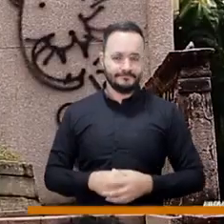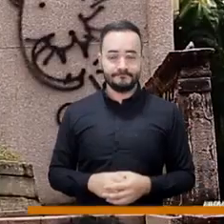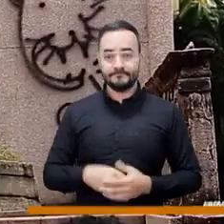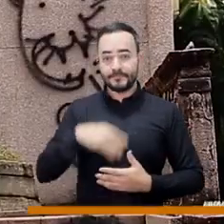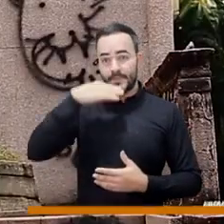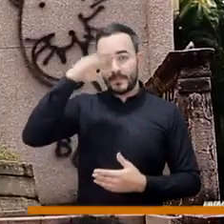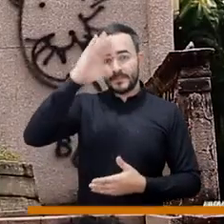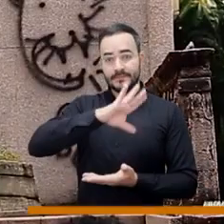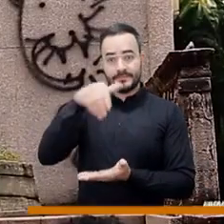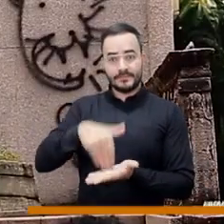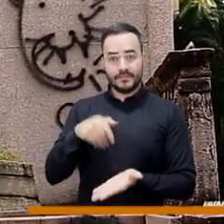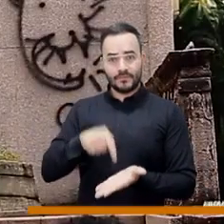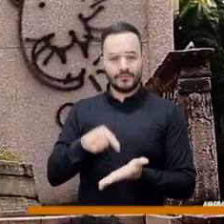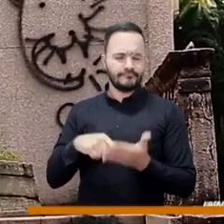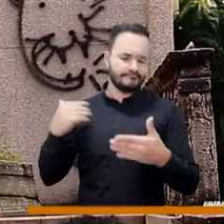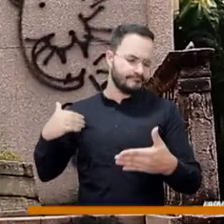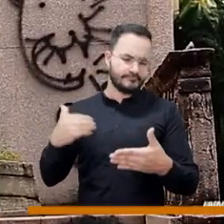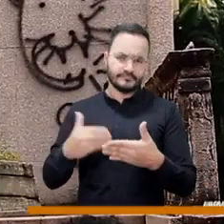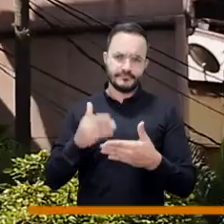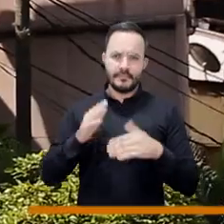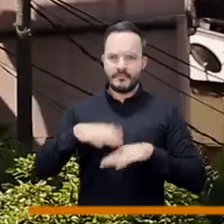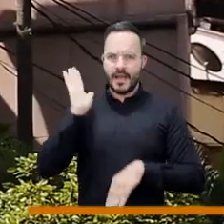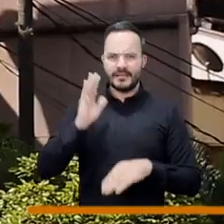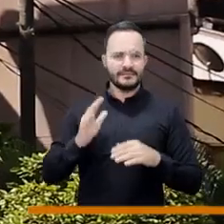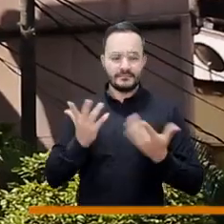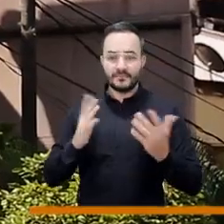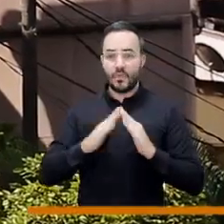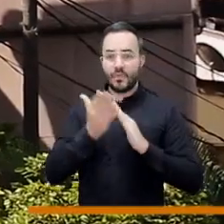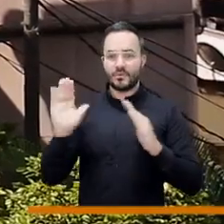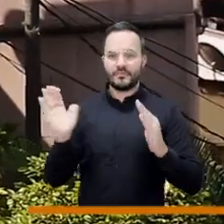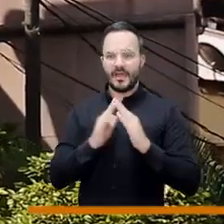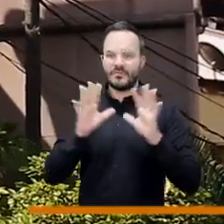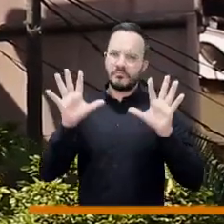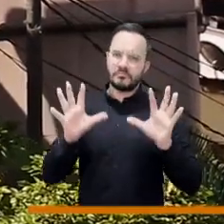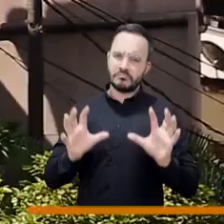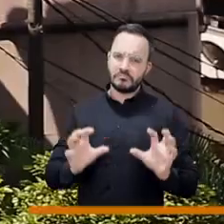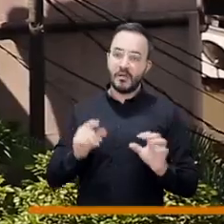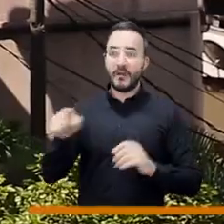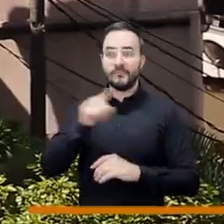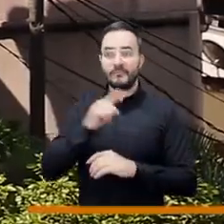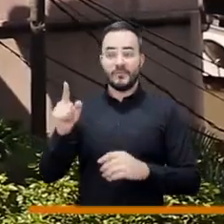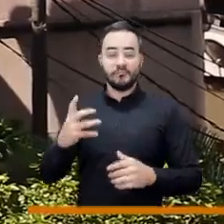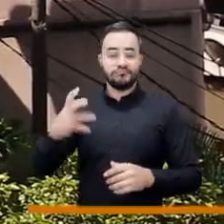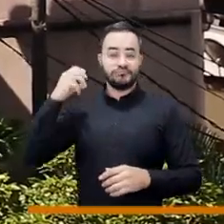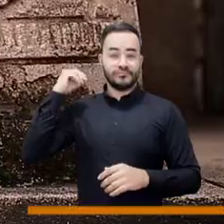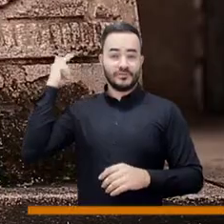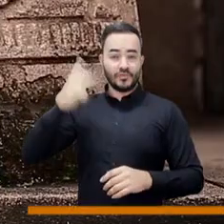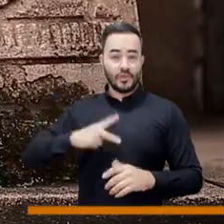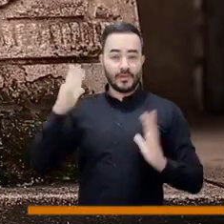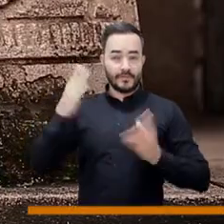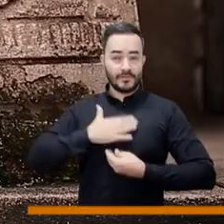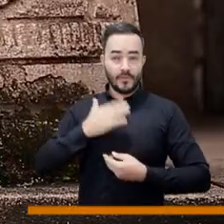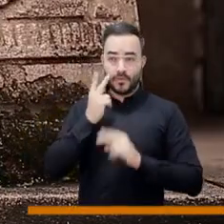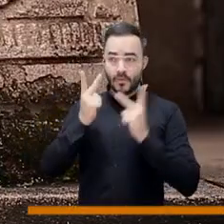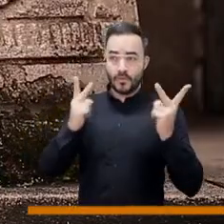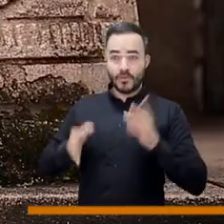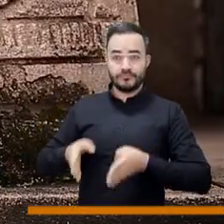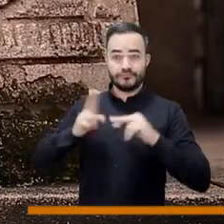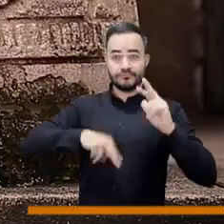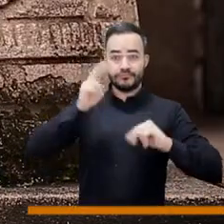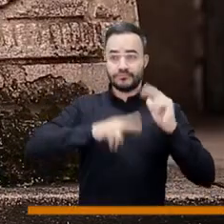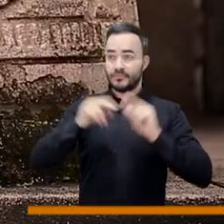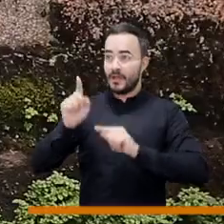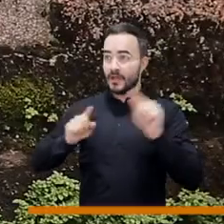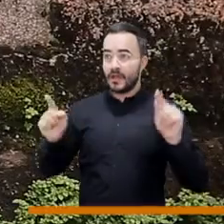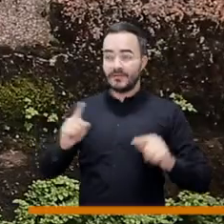El centro de la ciudad en particular ha padecido un proceso de degradación urbanística y los edificios emblemáticos de otros tiempos hoy